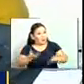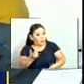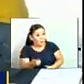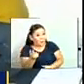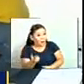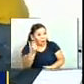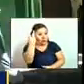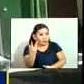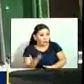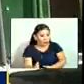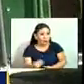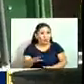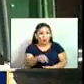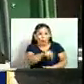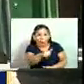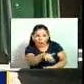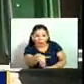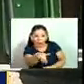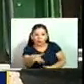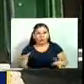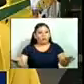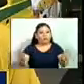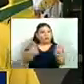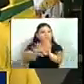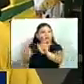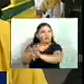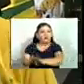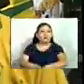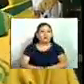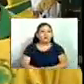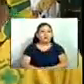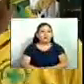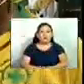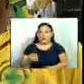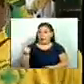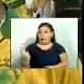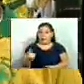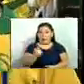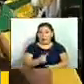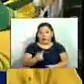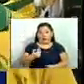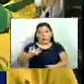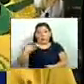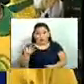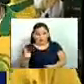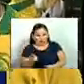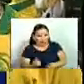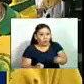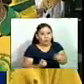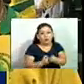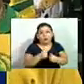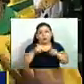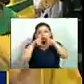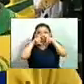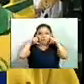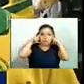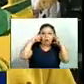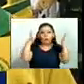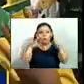cierren operaciones otras. El personal tiene que ir equipado con mascarillas, guantes,